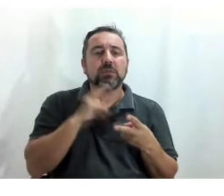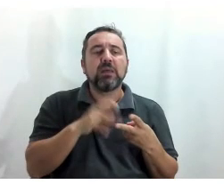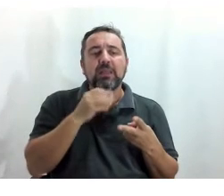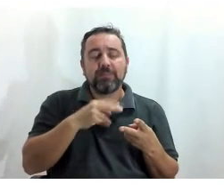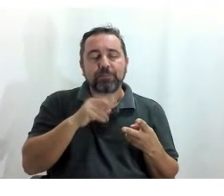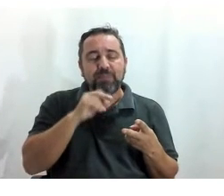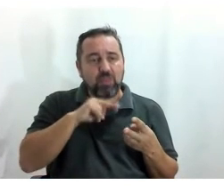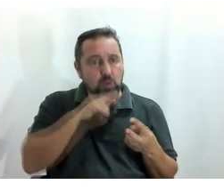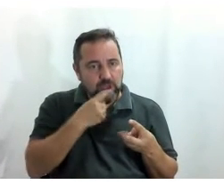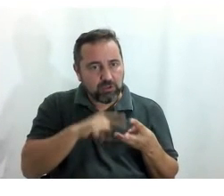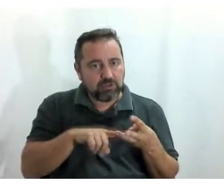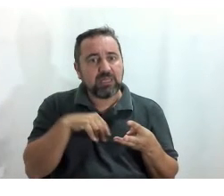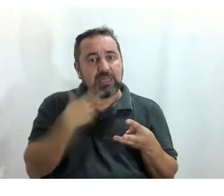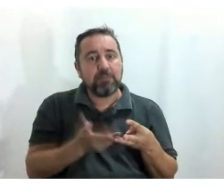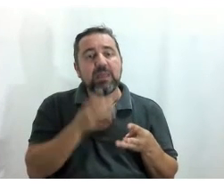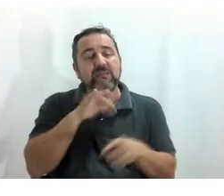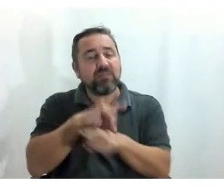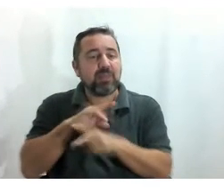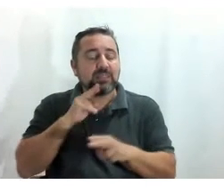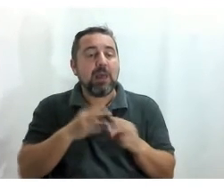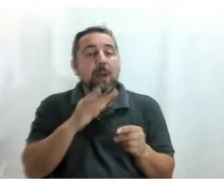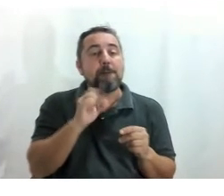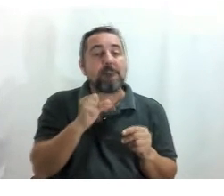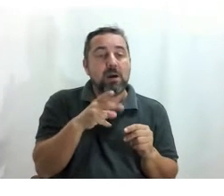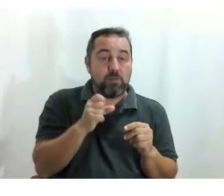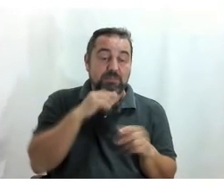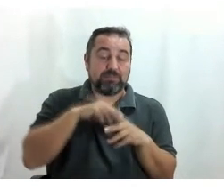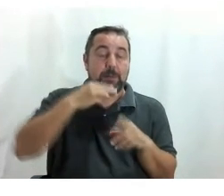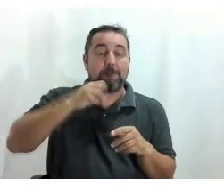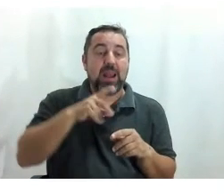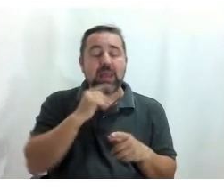por ejemplo, antipalúdicos que se toman para combatir la malaria.